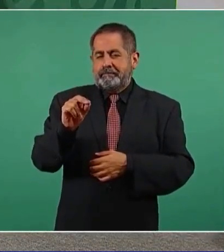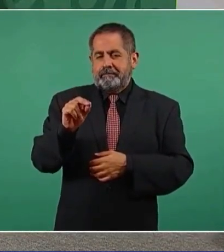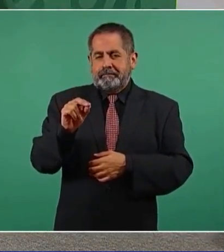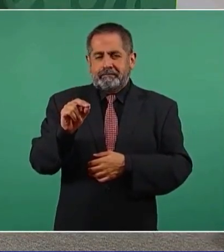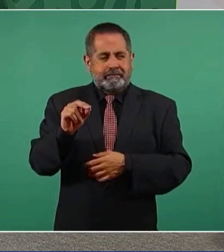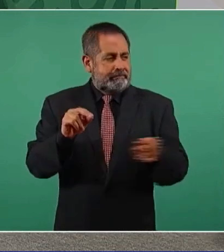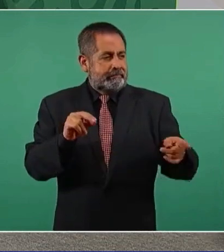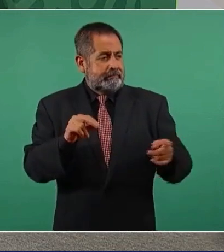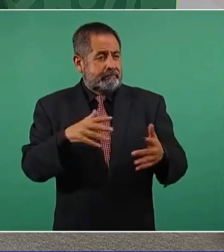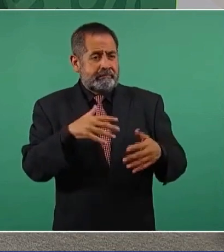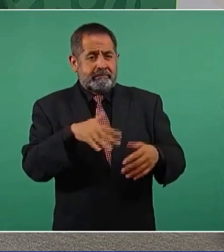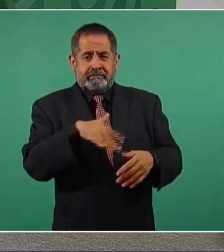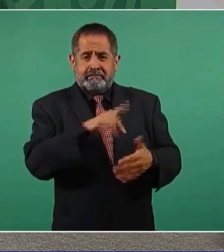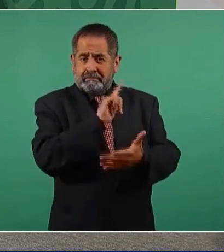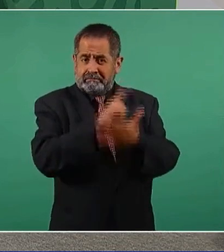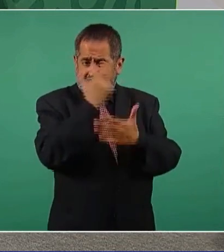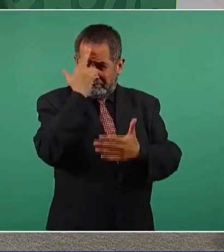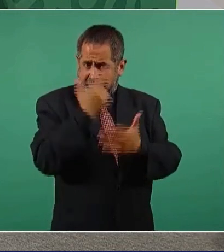a los delincuentes.